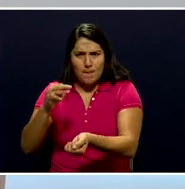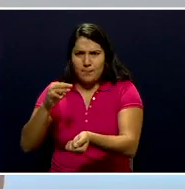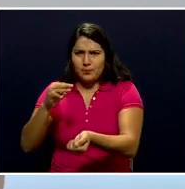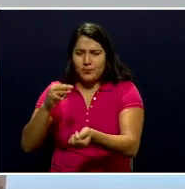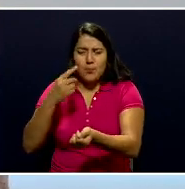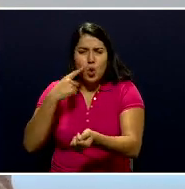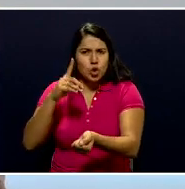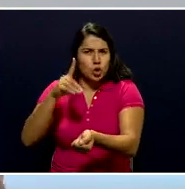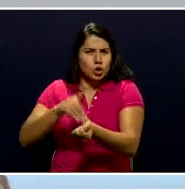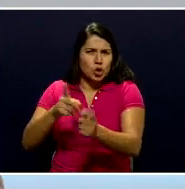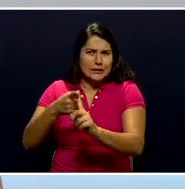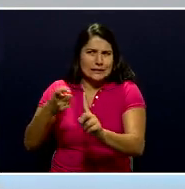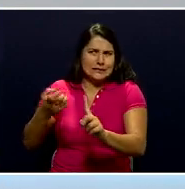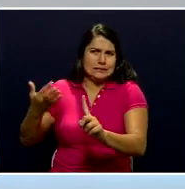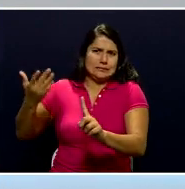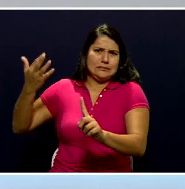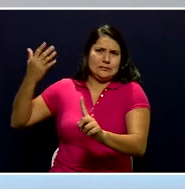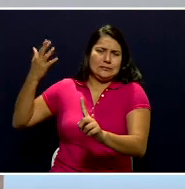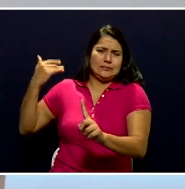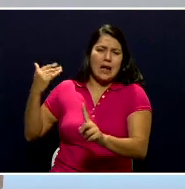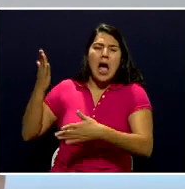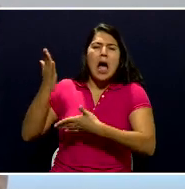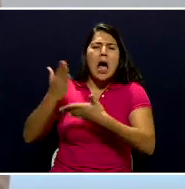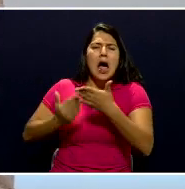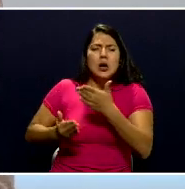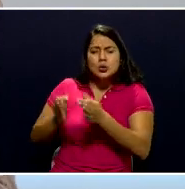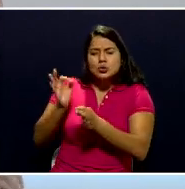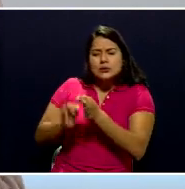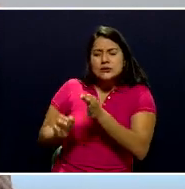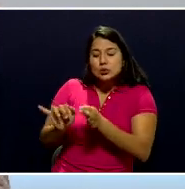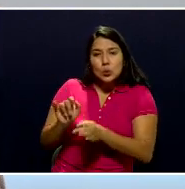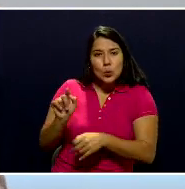del siglo XX. O sea, una cosa tan sencilla que